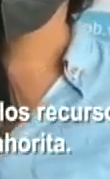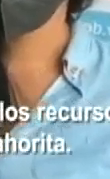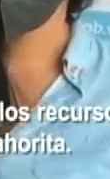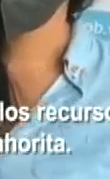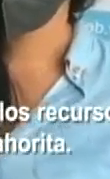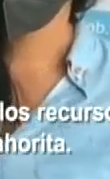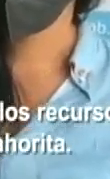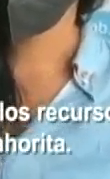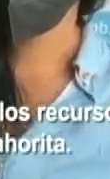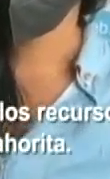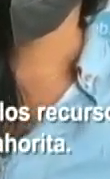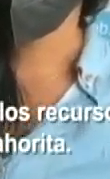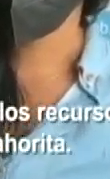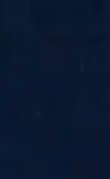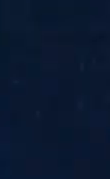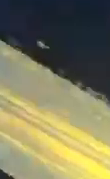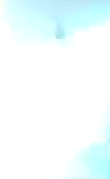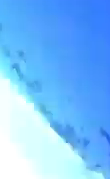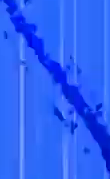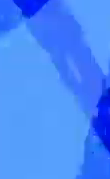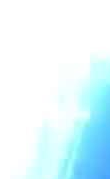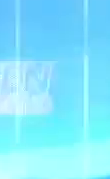recursos y por los materiales que están donando ahorita.